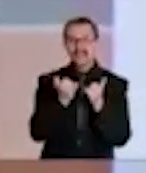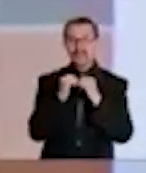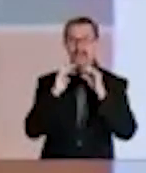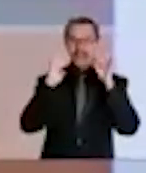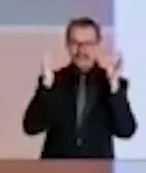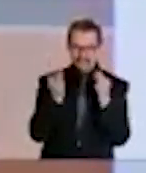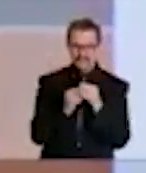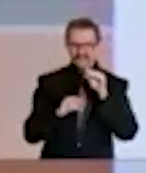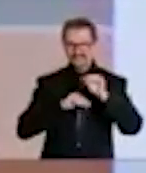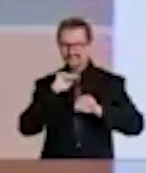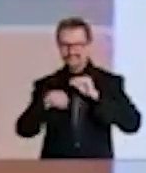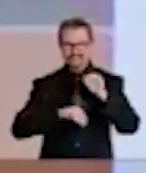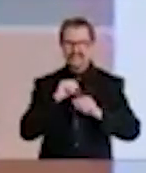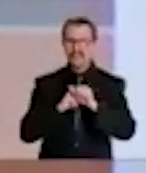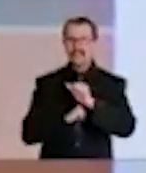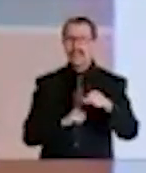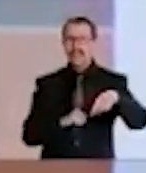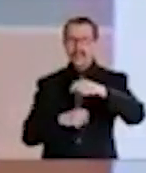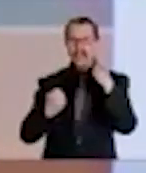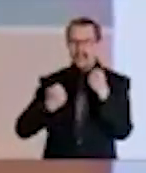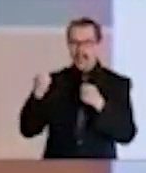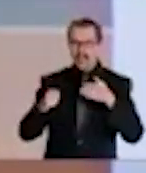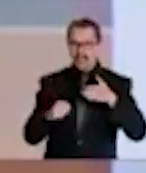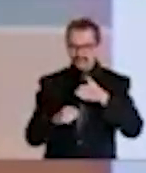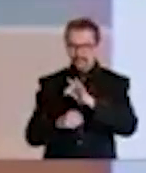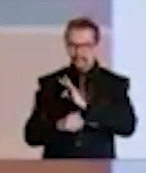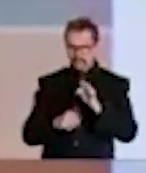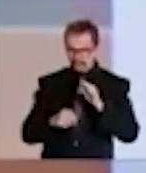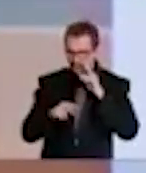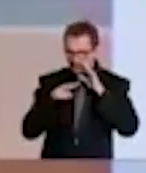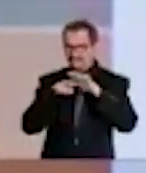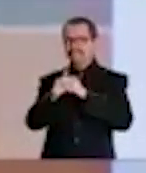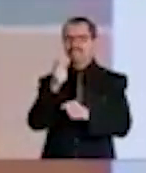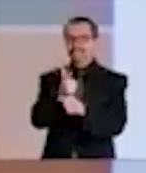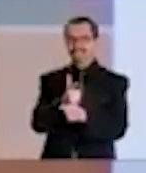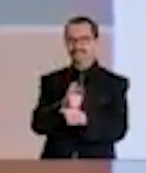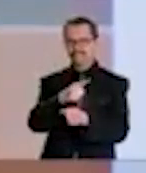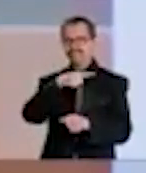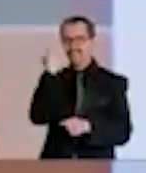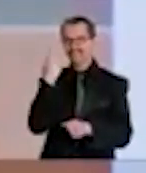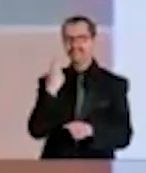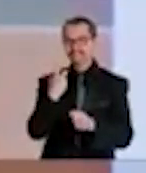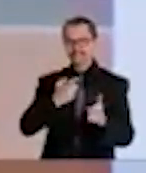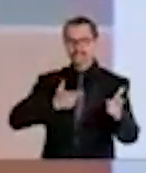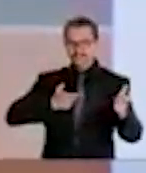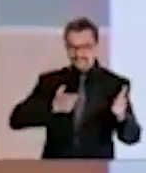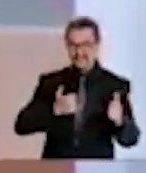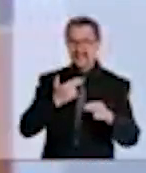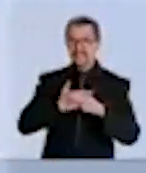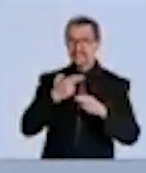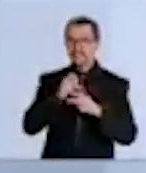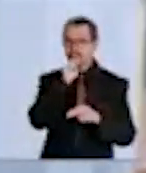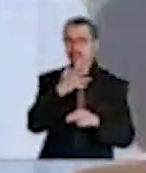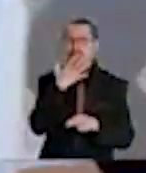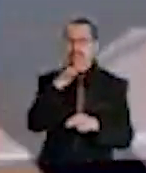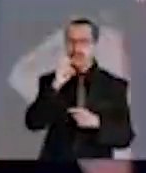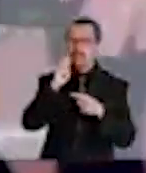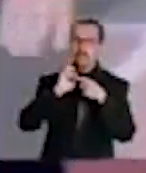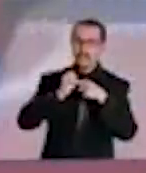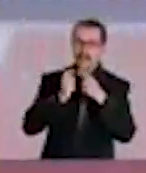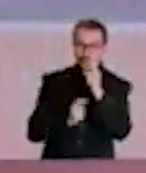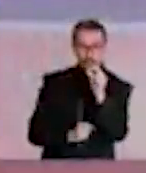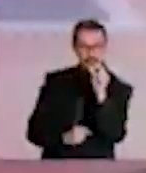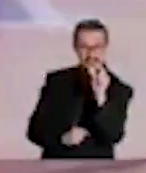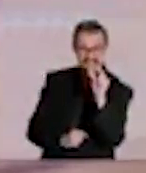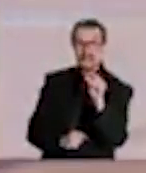vehículos desde una pistola hasta una bala y por esa vía evitar que las armas lleguen porque son las que están matando a la gente en